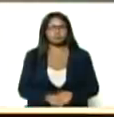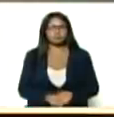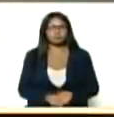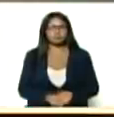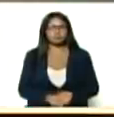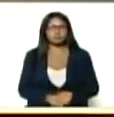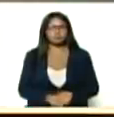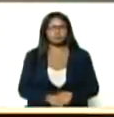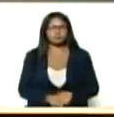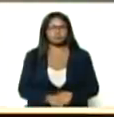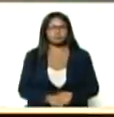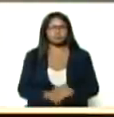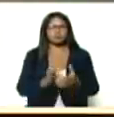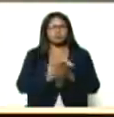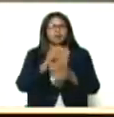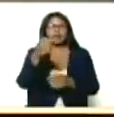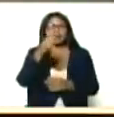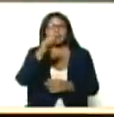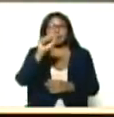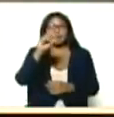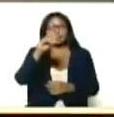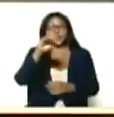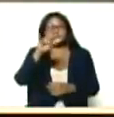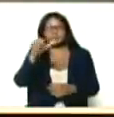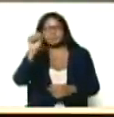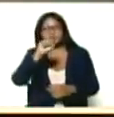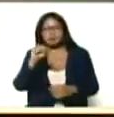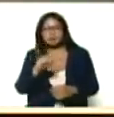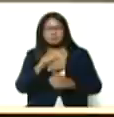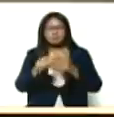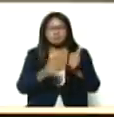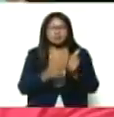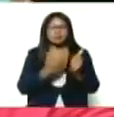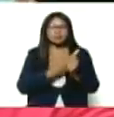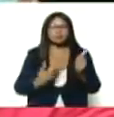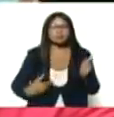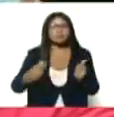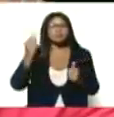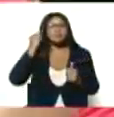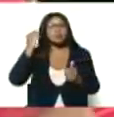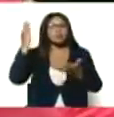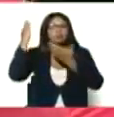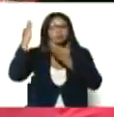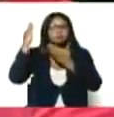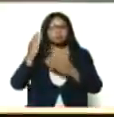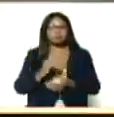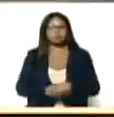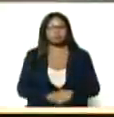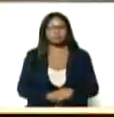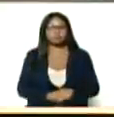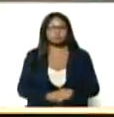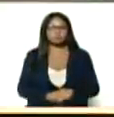La compañera Gladys Requena, vicepresidenta de mujeres.